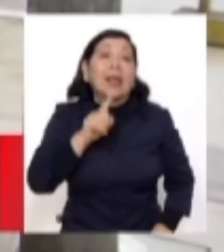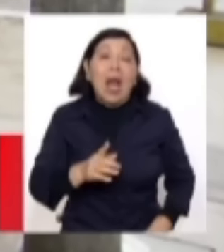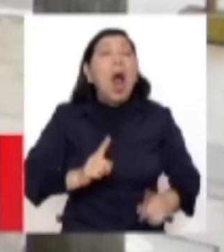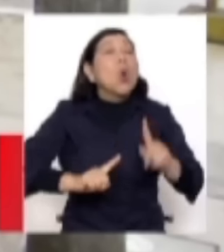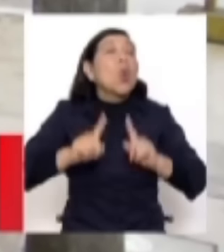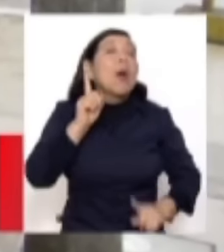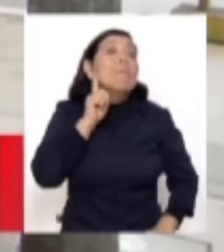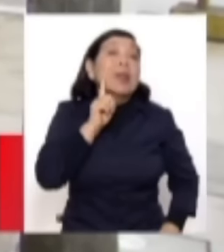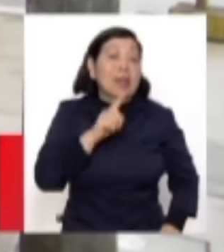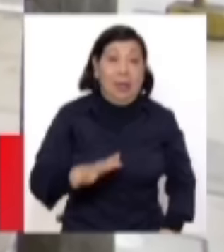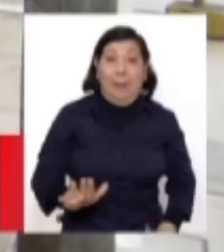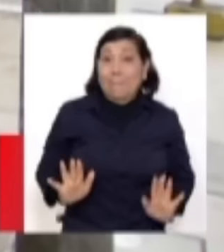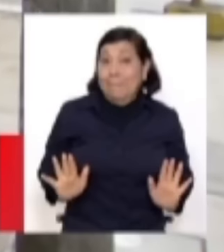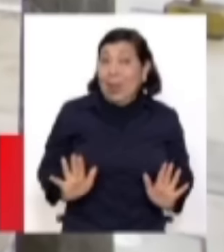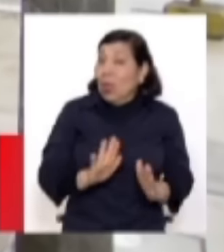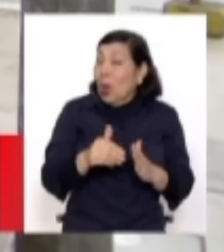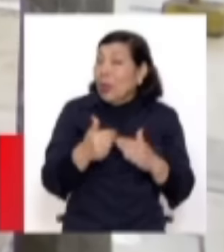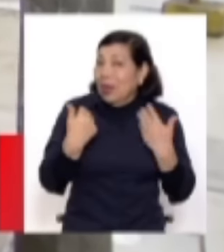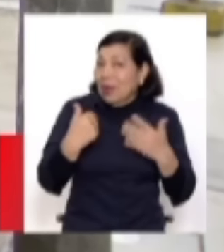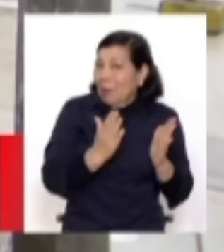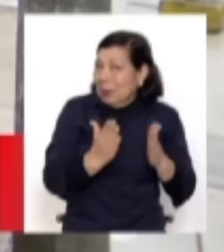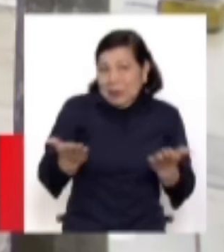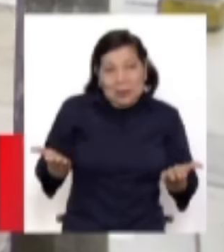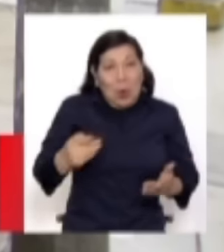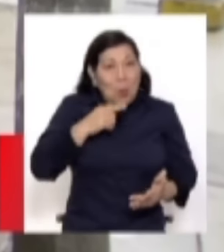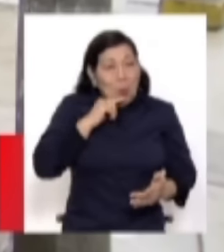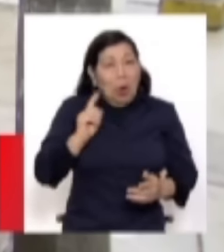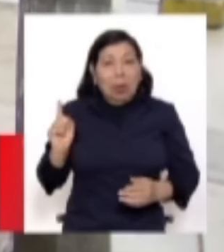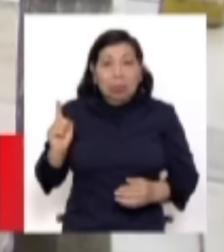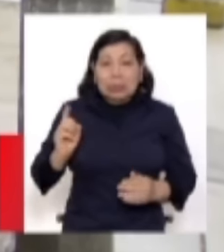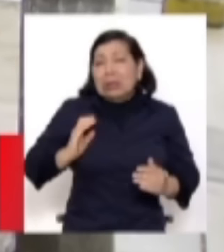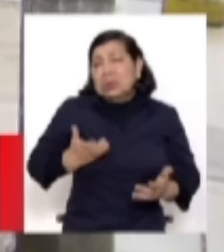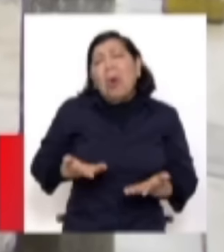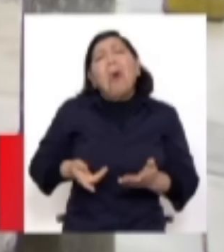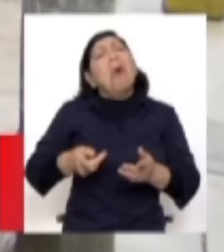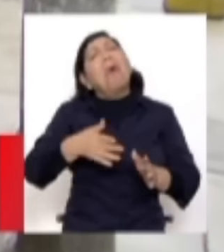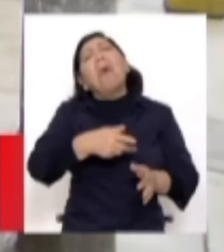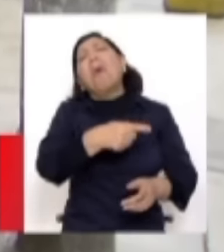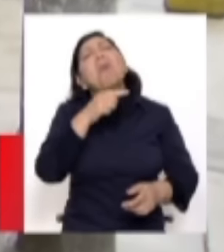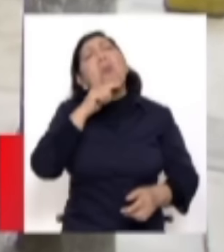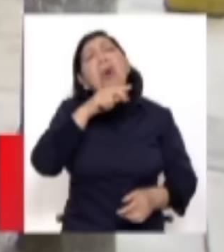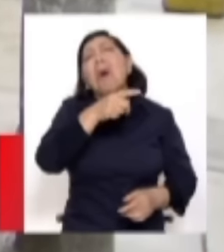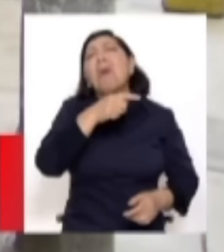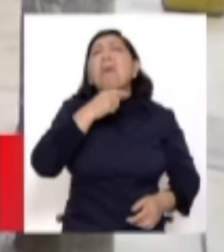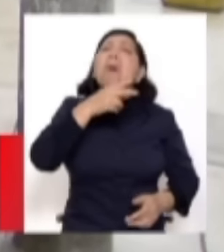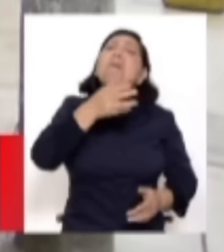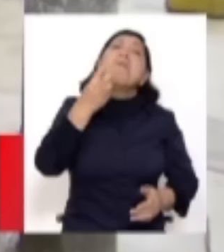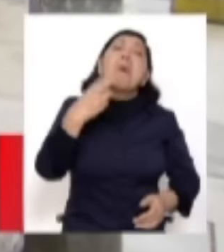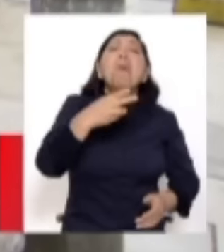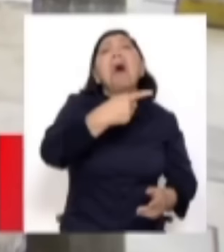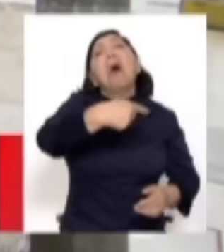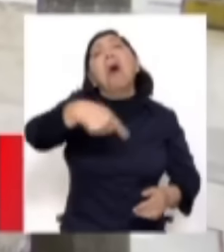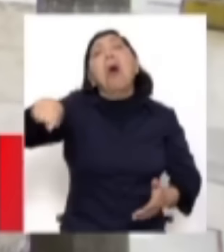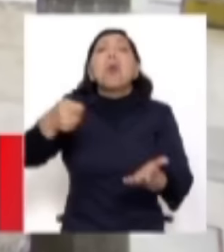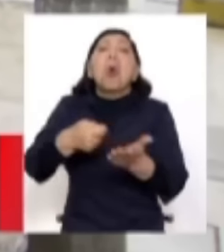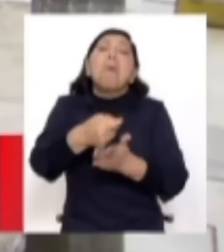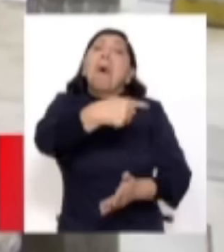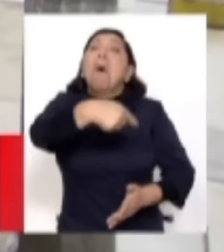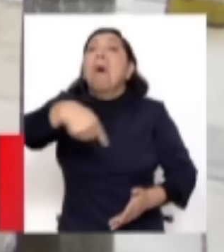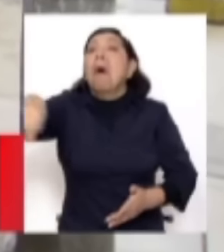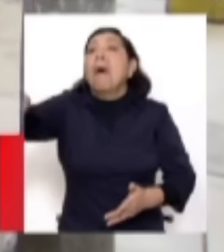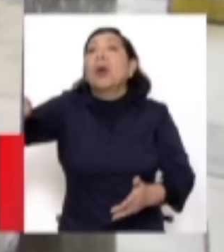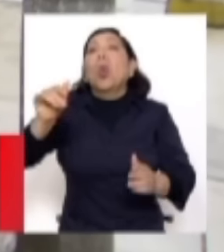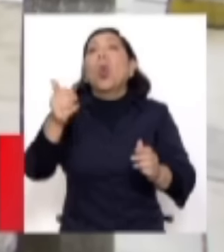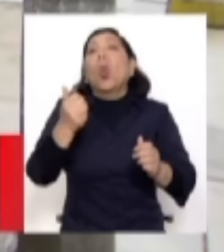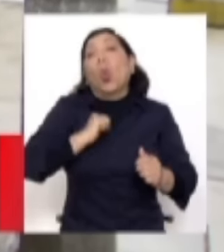es que parece que todo ha estado preparado porque la señora ha salido, a la media hora le llama por teléfono al hijo y la persona intermediaria del